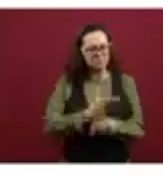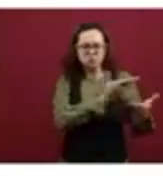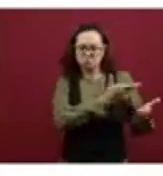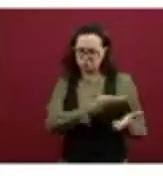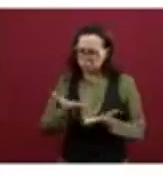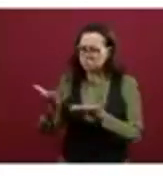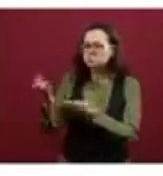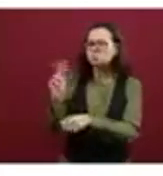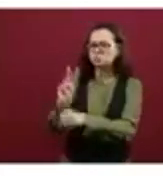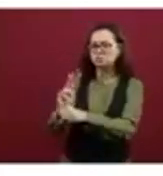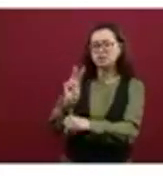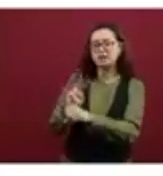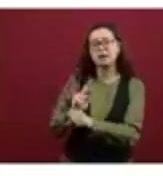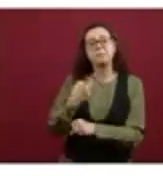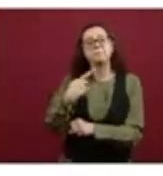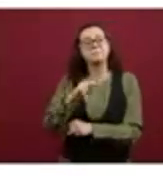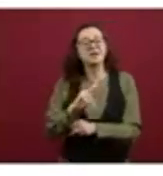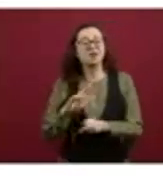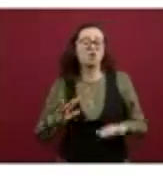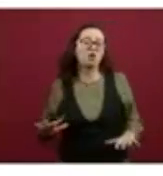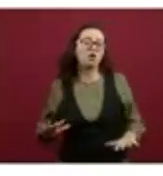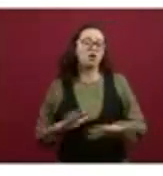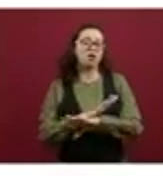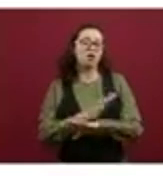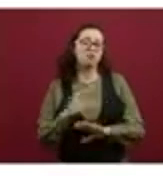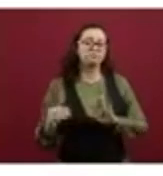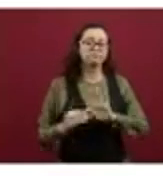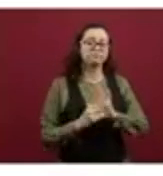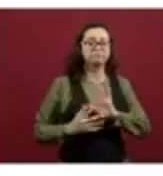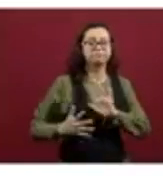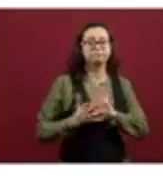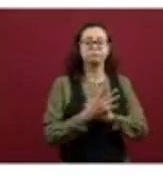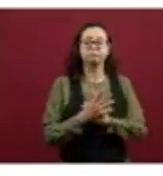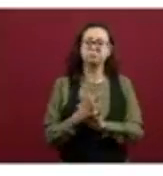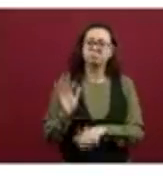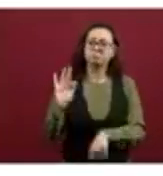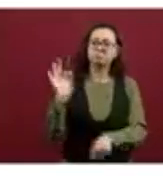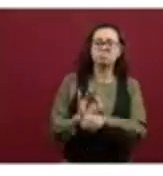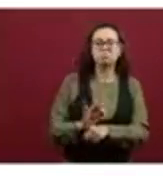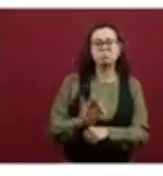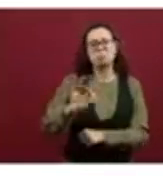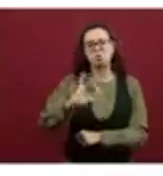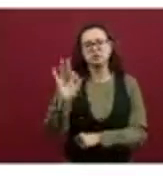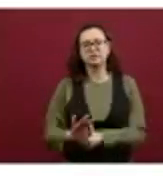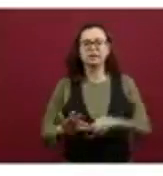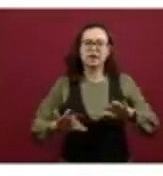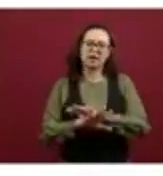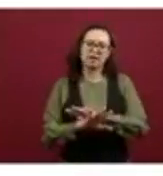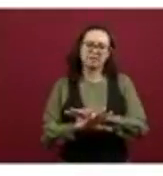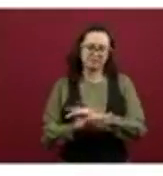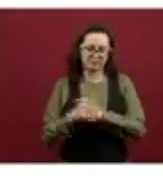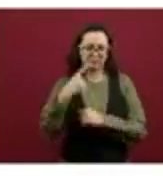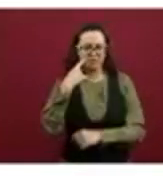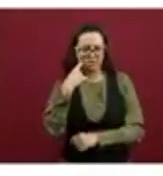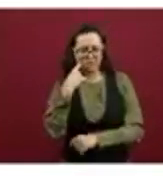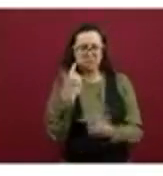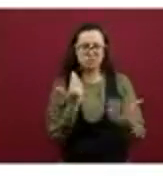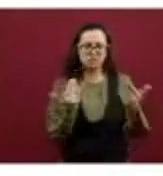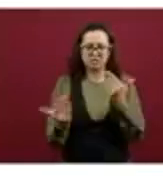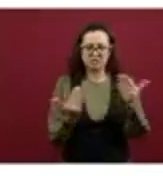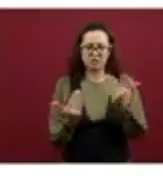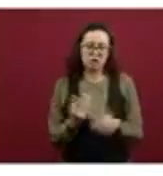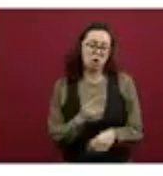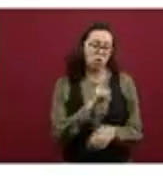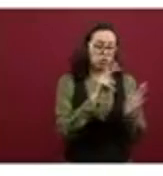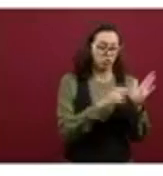en 2006 es que cambian los porcentajes de condonación. Si antes en 2000, en 2000 y subsecuentes, de